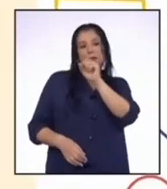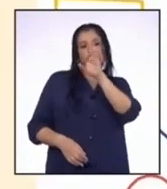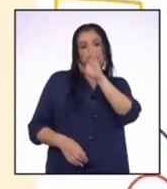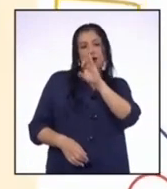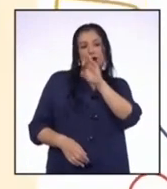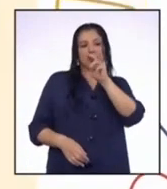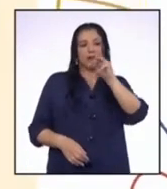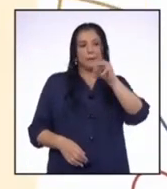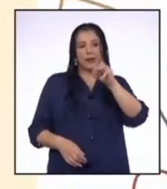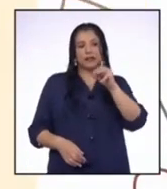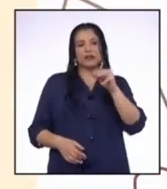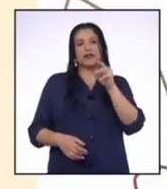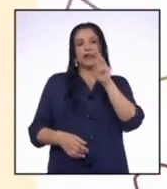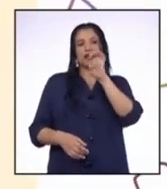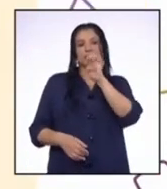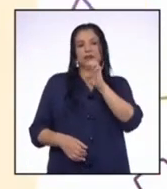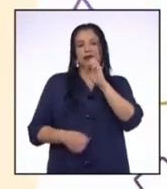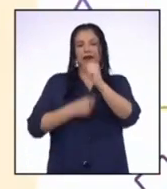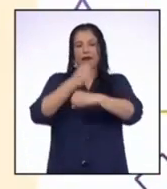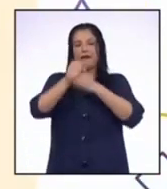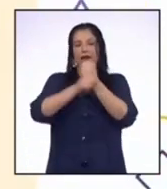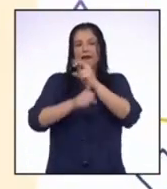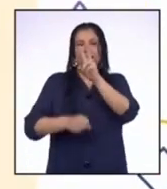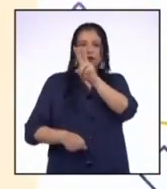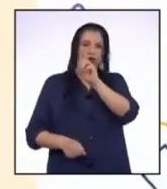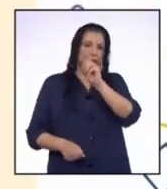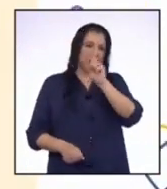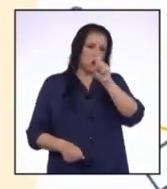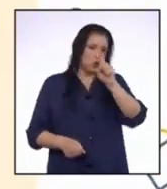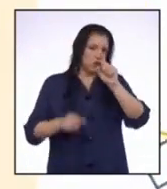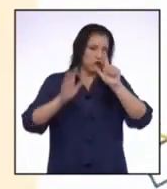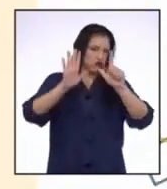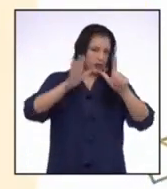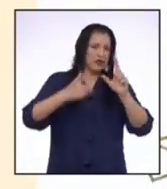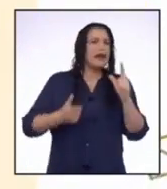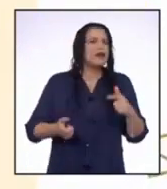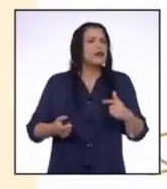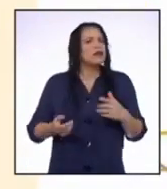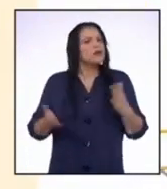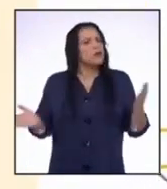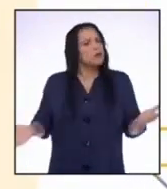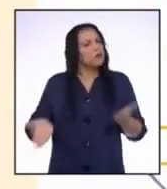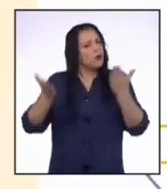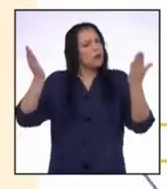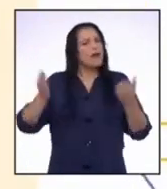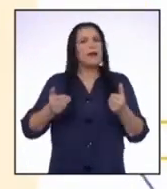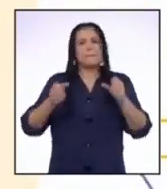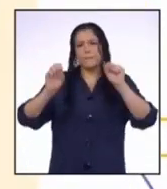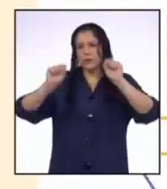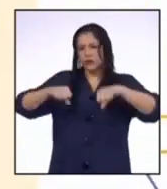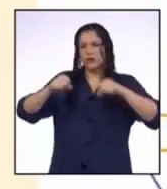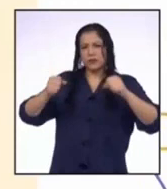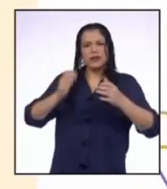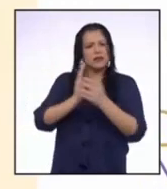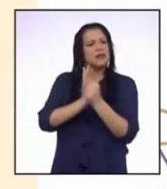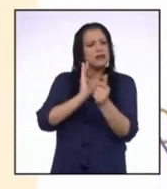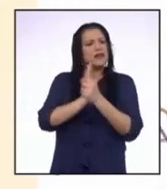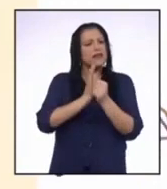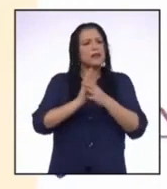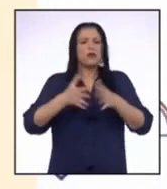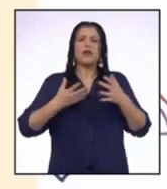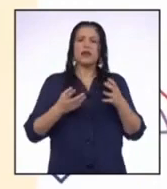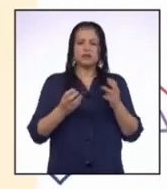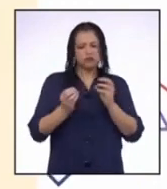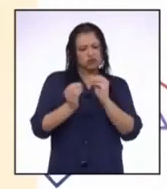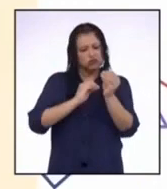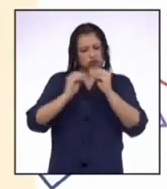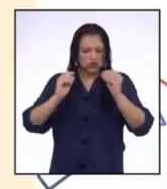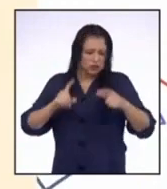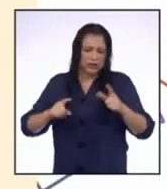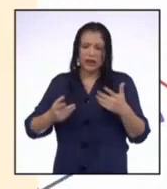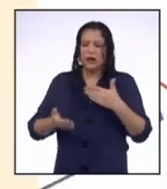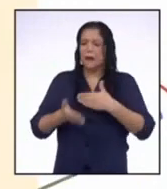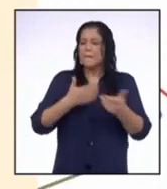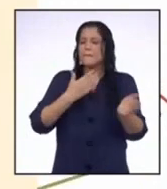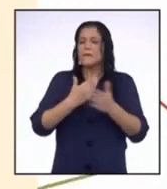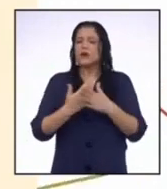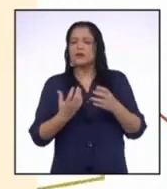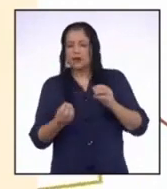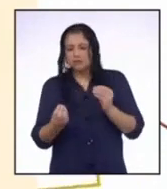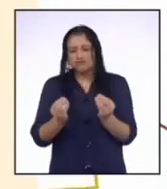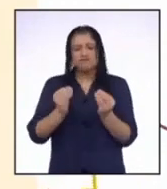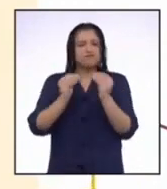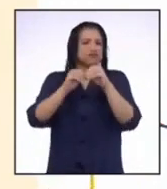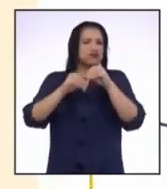Martínez y Espada, 2017. Esto promueve la capacidad del joven para adaptarse de forma adecuada a su entorno, considerando